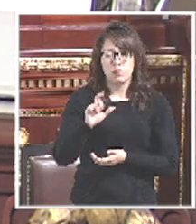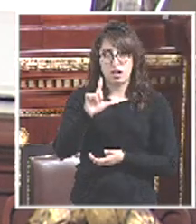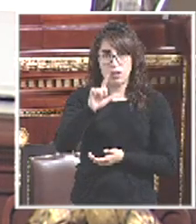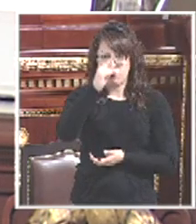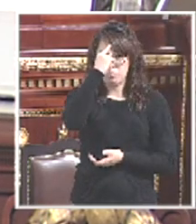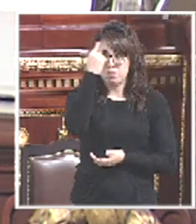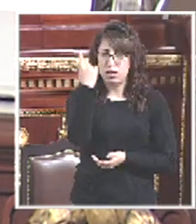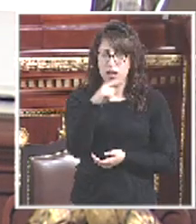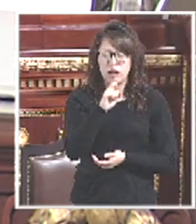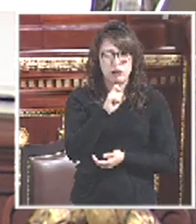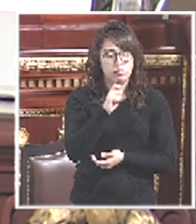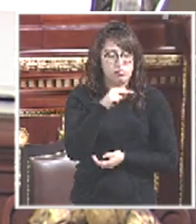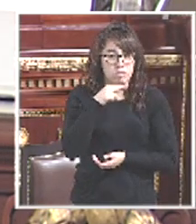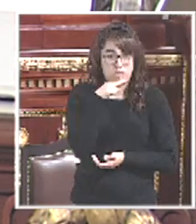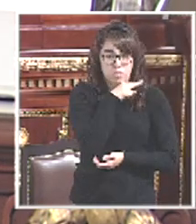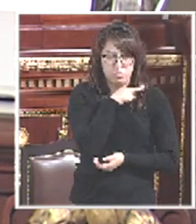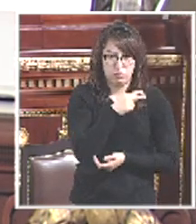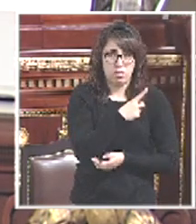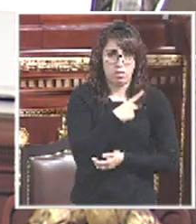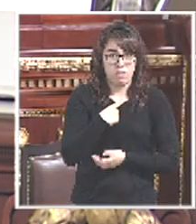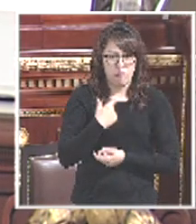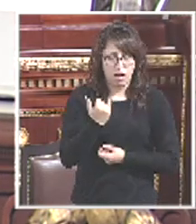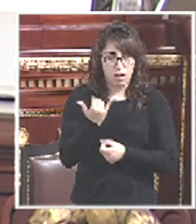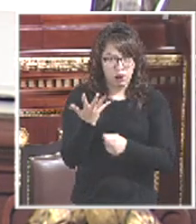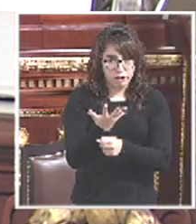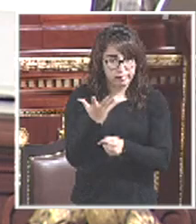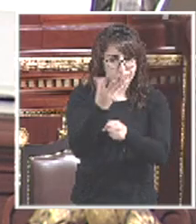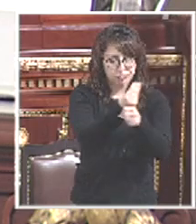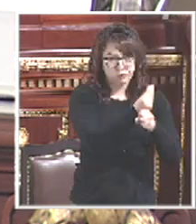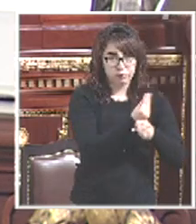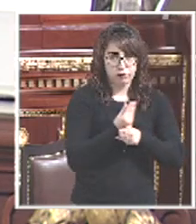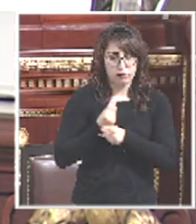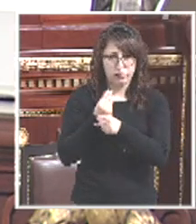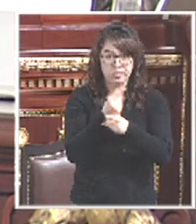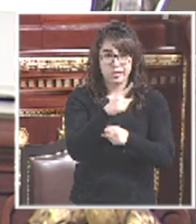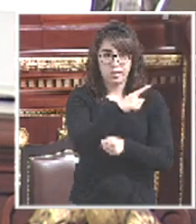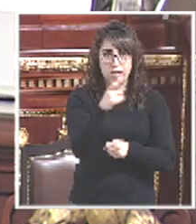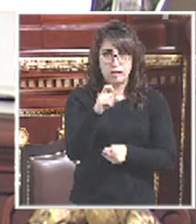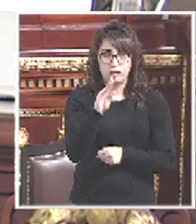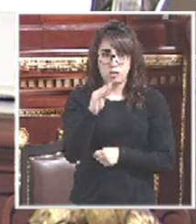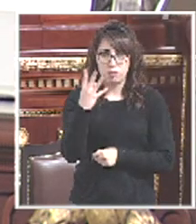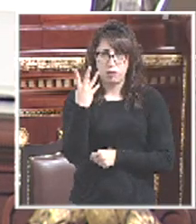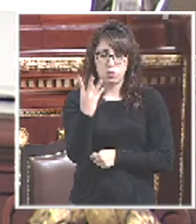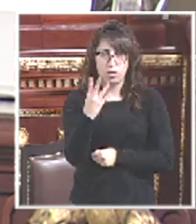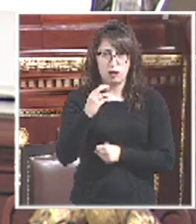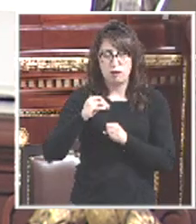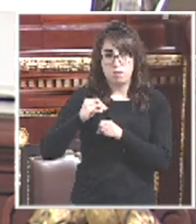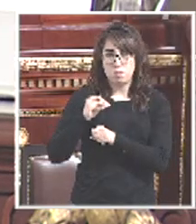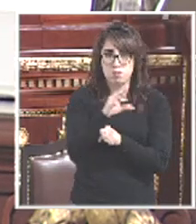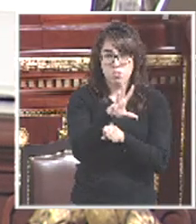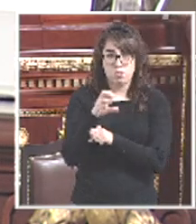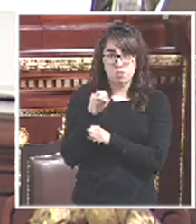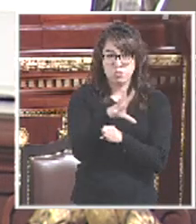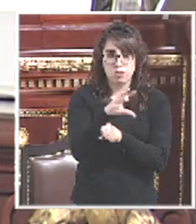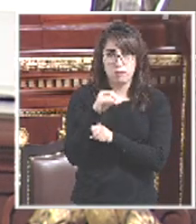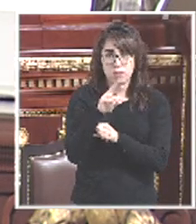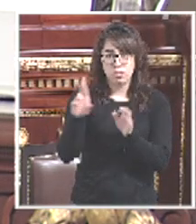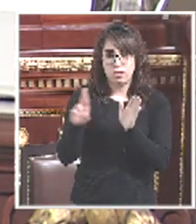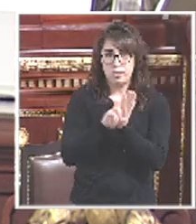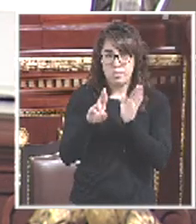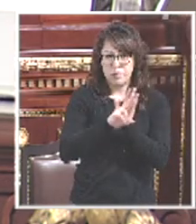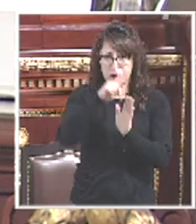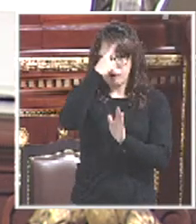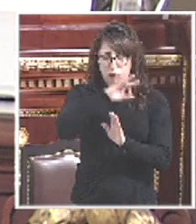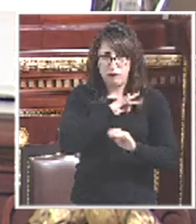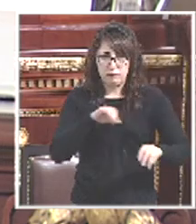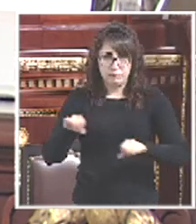manera inmediata realicen la reparación de los 194 altavoces de alertamiento sísmico